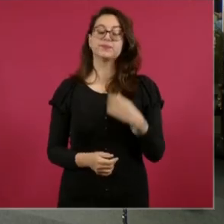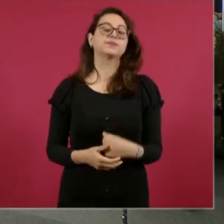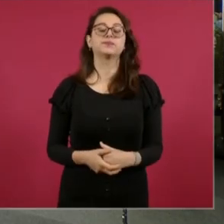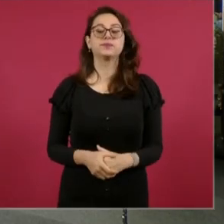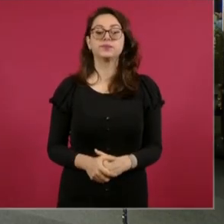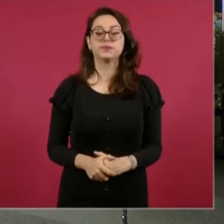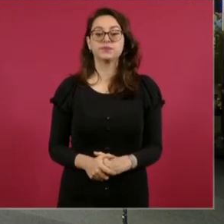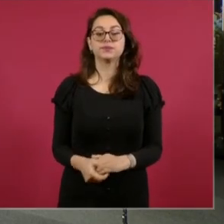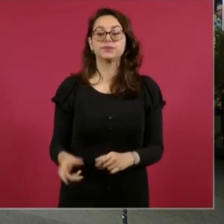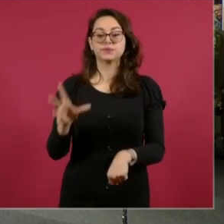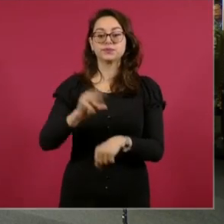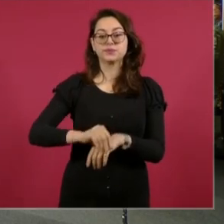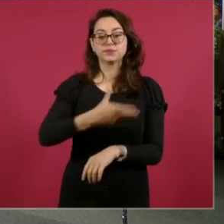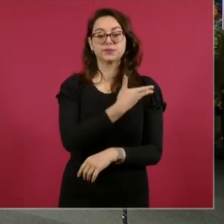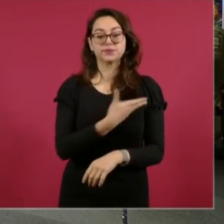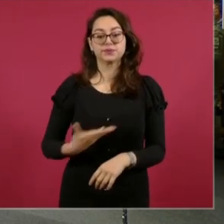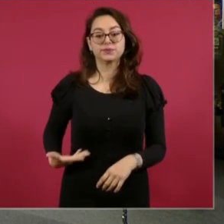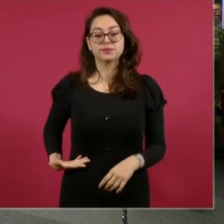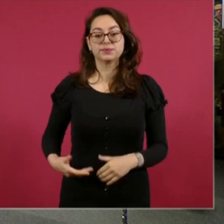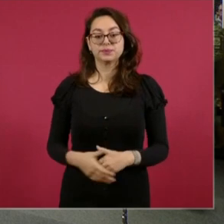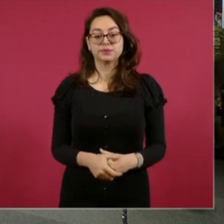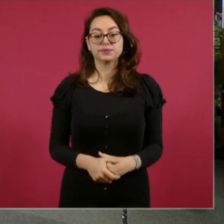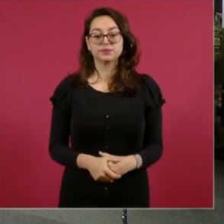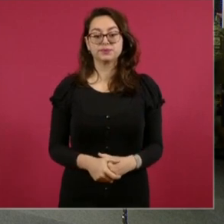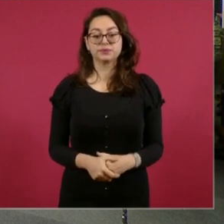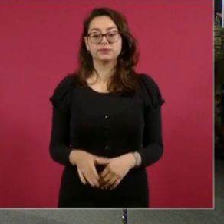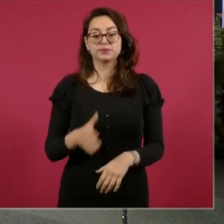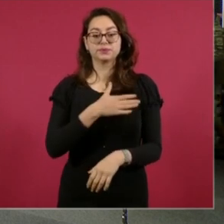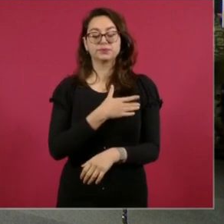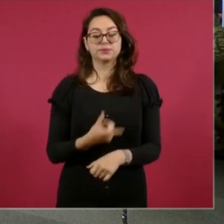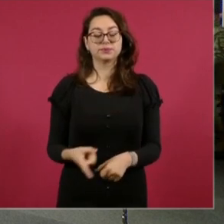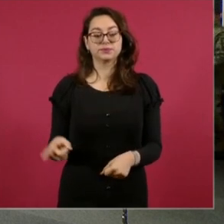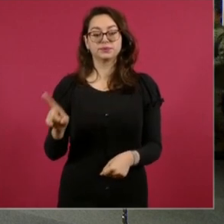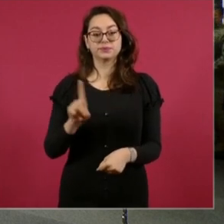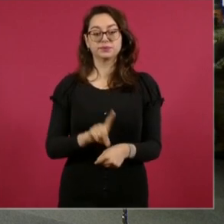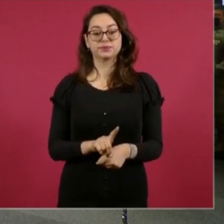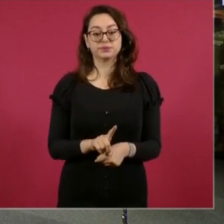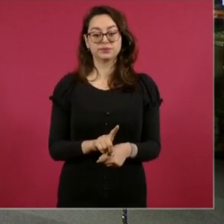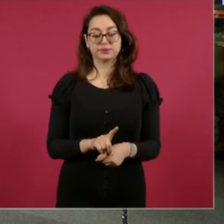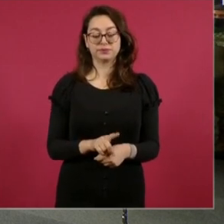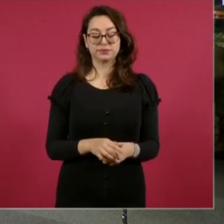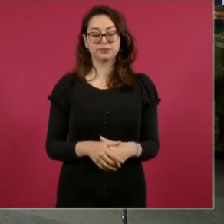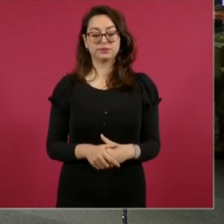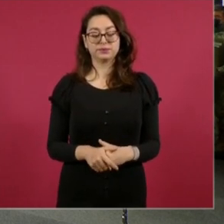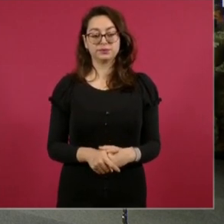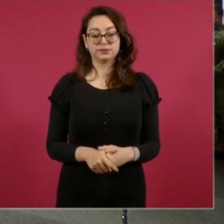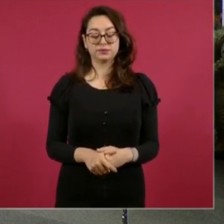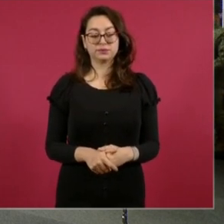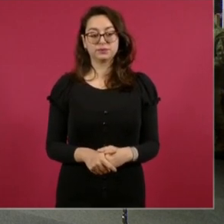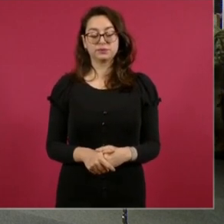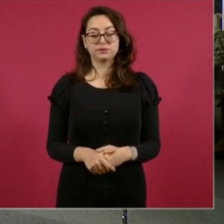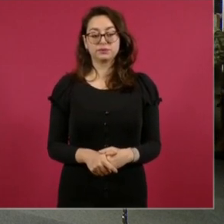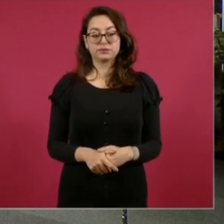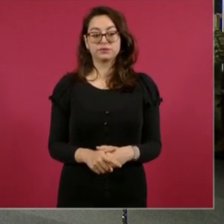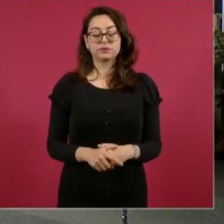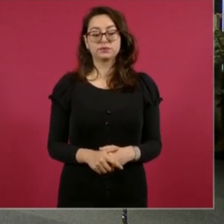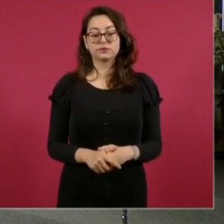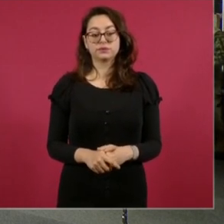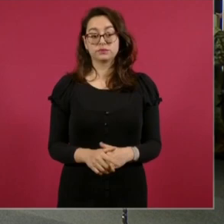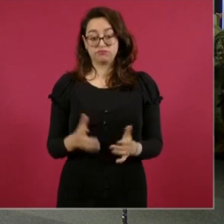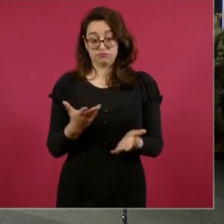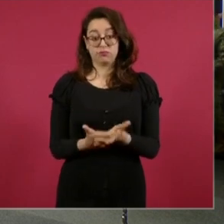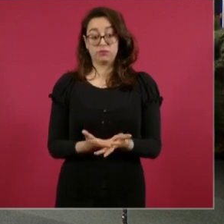Con su permiso, presidente. Muy buenos días. Actualmente, en el país se registra